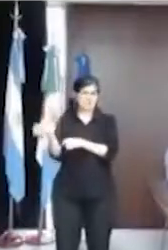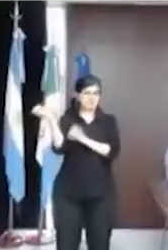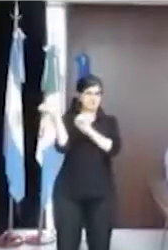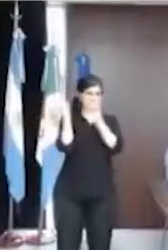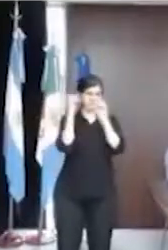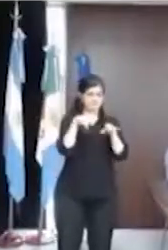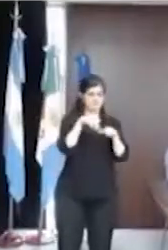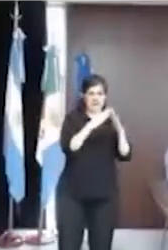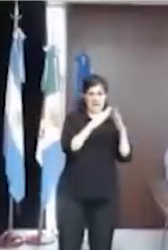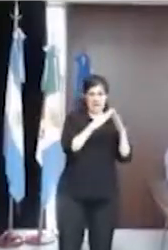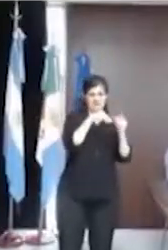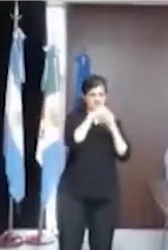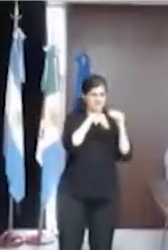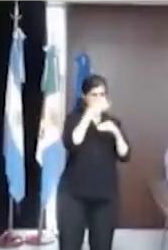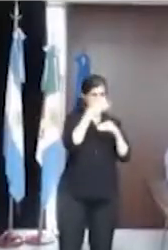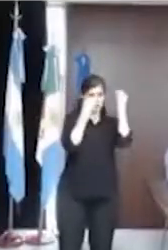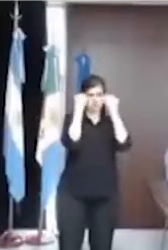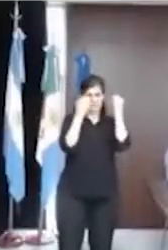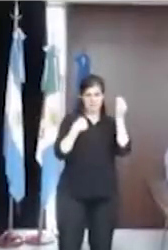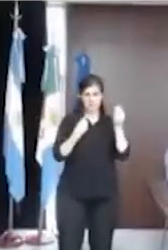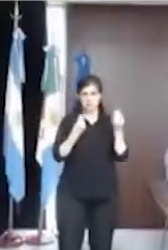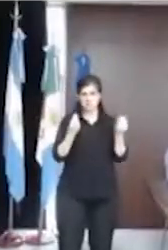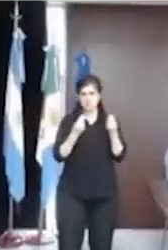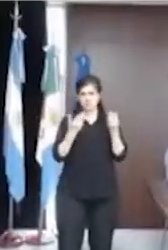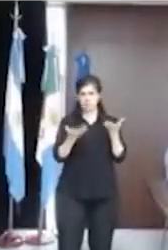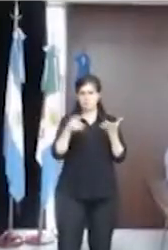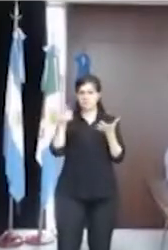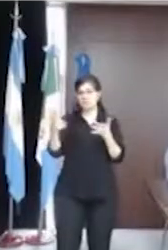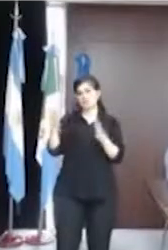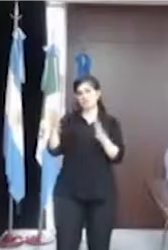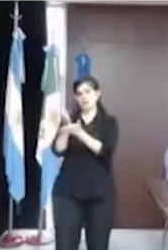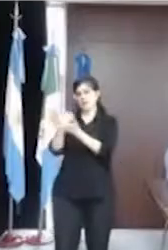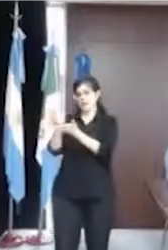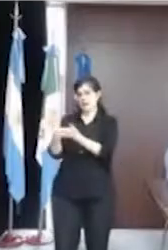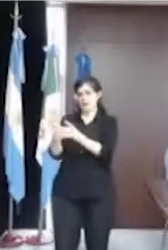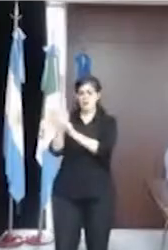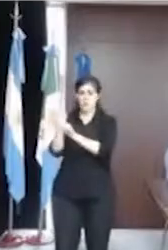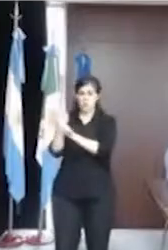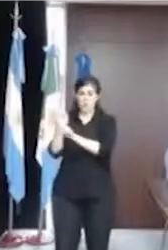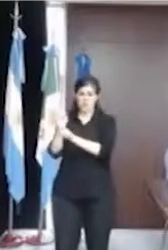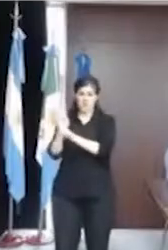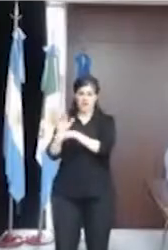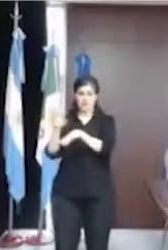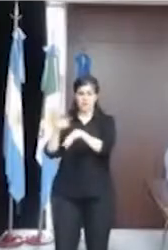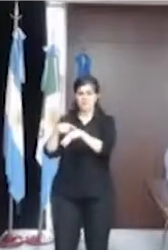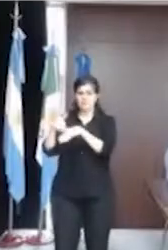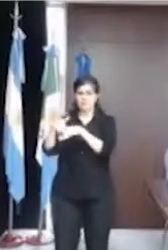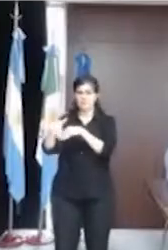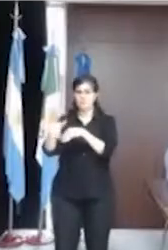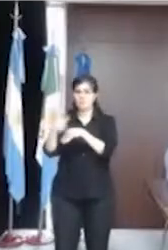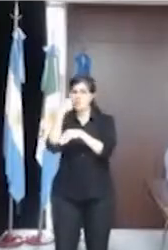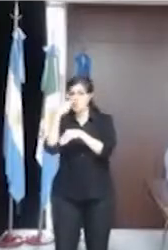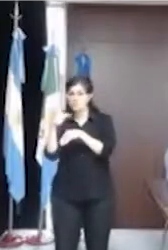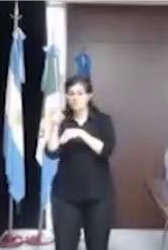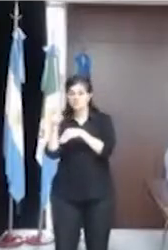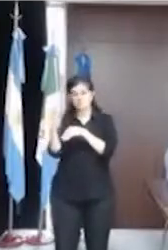No, dice, está la parte, dice, de cuidados paliativos que tiene el hospital, que es un servicio a domicilio. ¿Qué puedo decir de ellos?